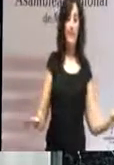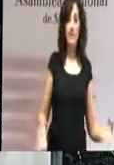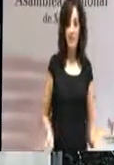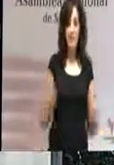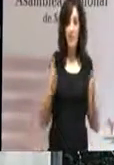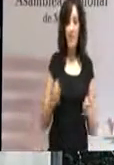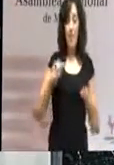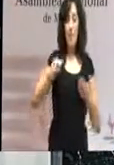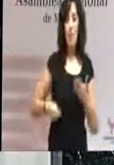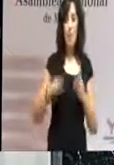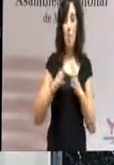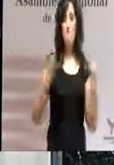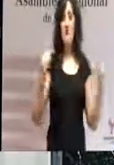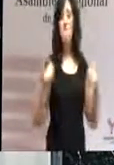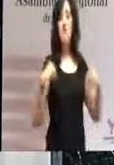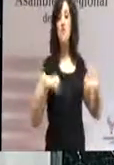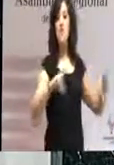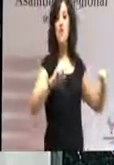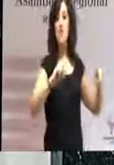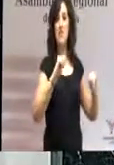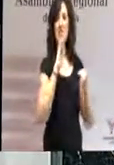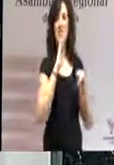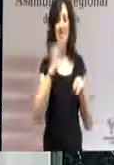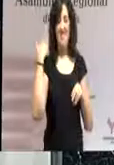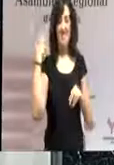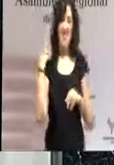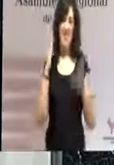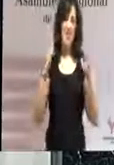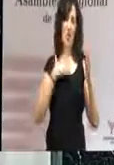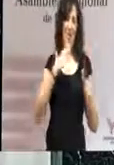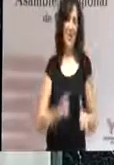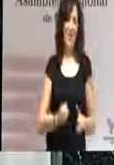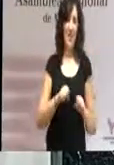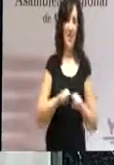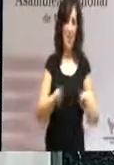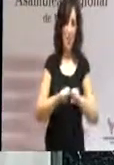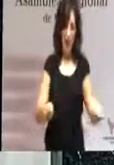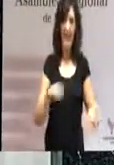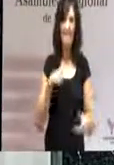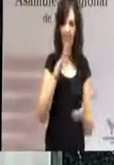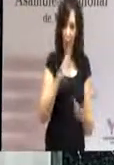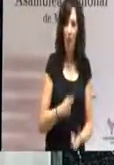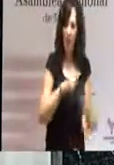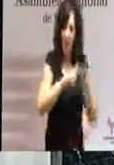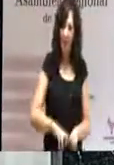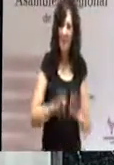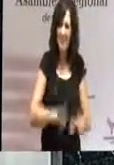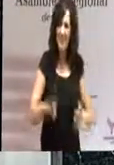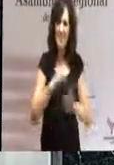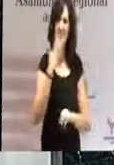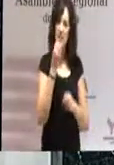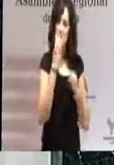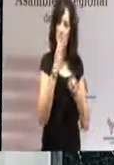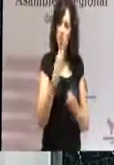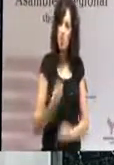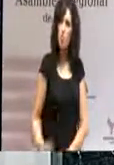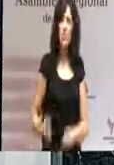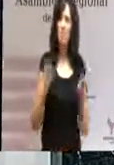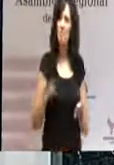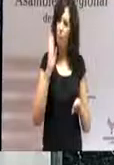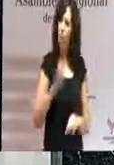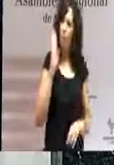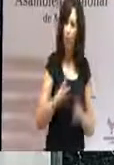acabado siendo alcalde de Puerto Lumbreras. Hoy le pido que predique con el ejemplo. Le recuerdo que no